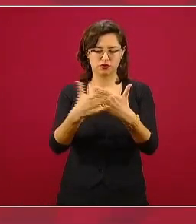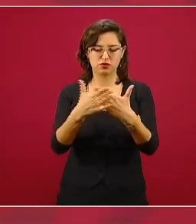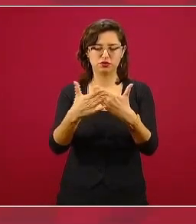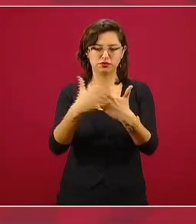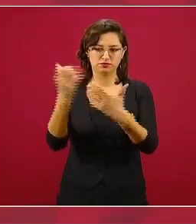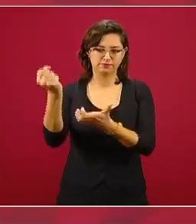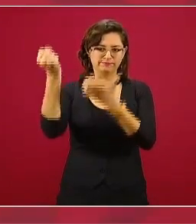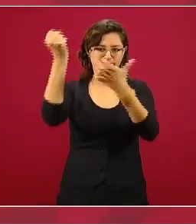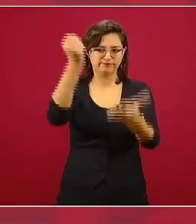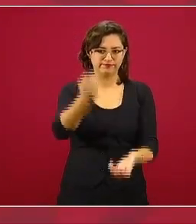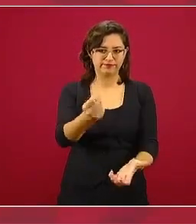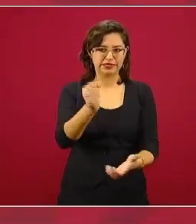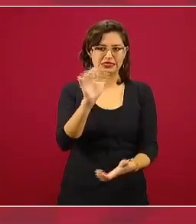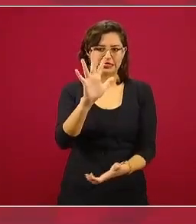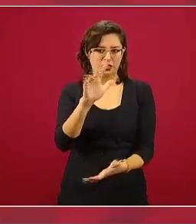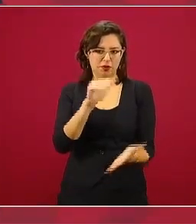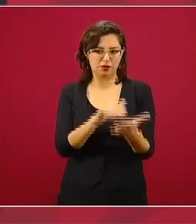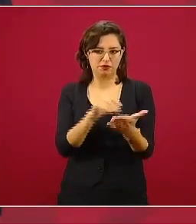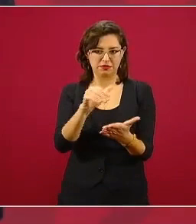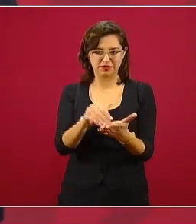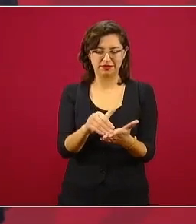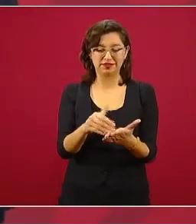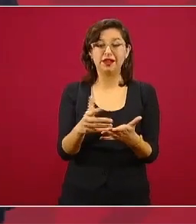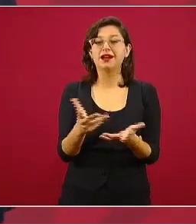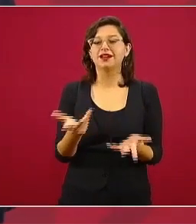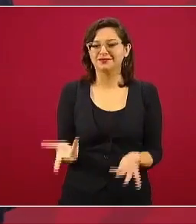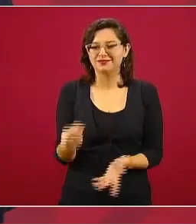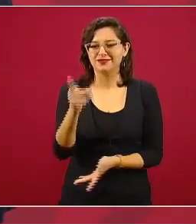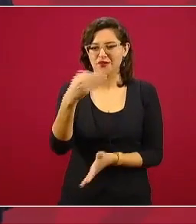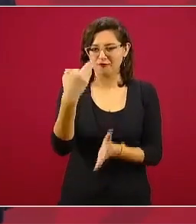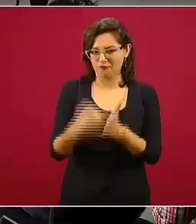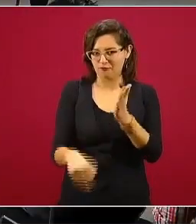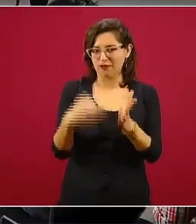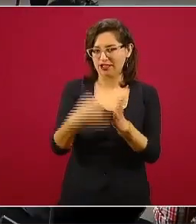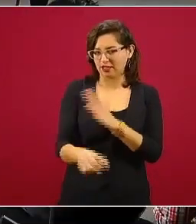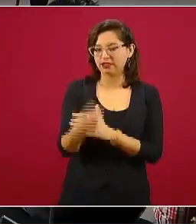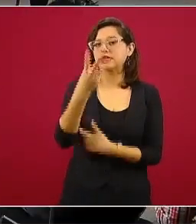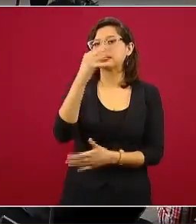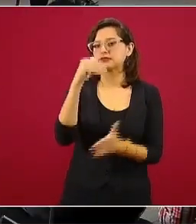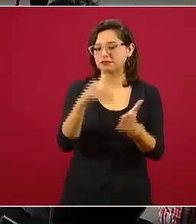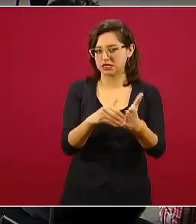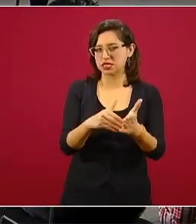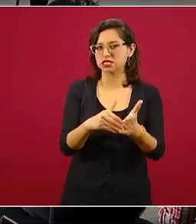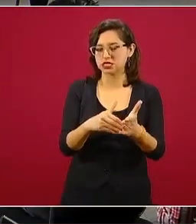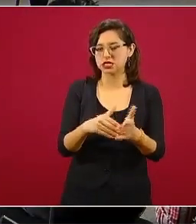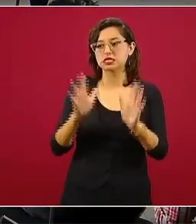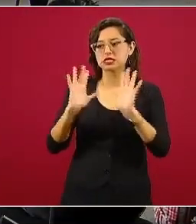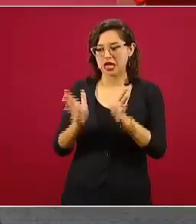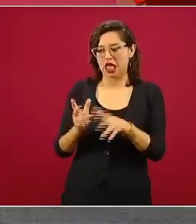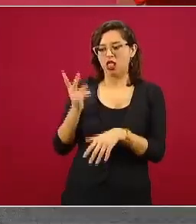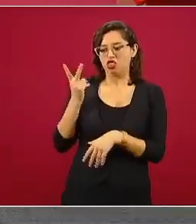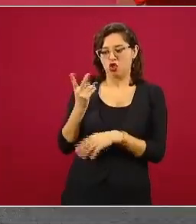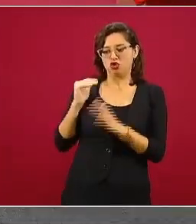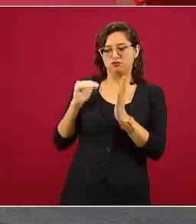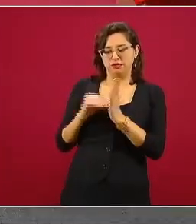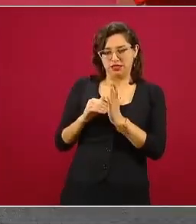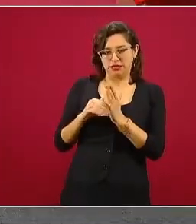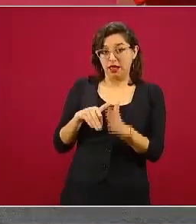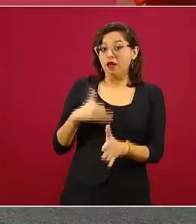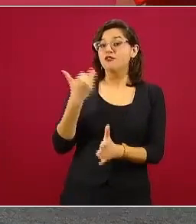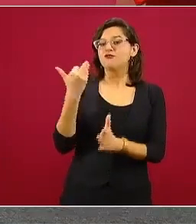O sea que todavía falta que nos entreguen 3,000, o sea, entregaron ya 2,000. Ese